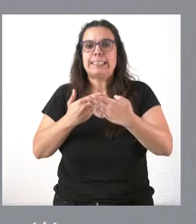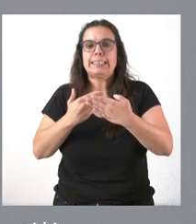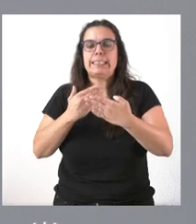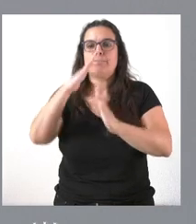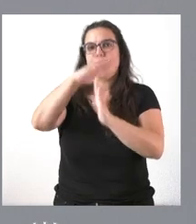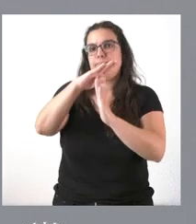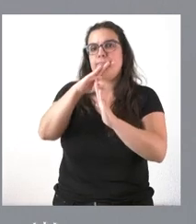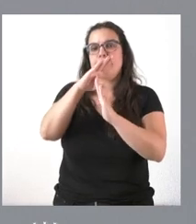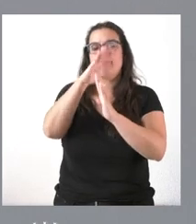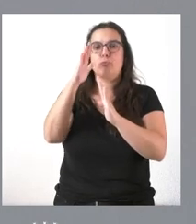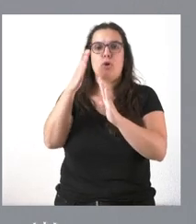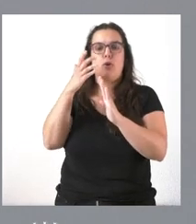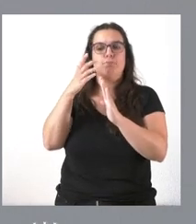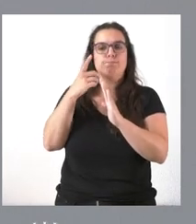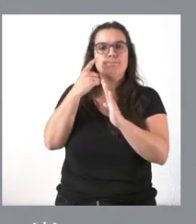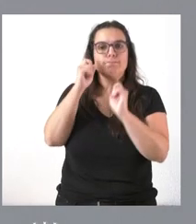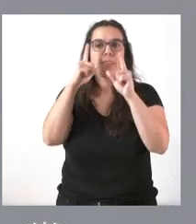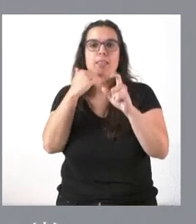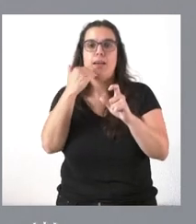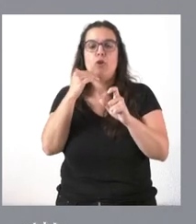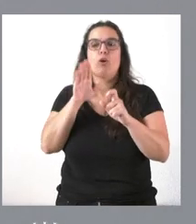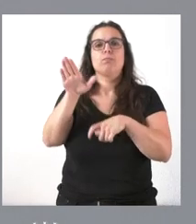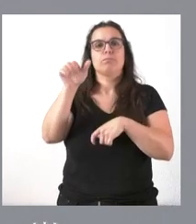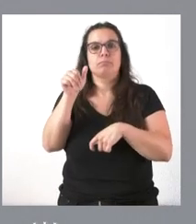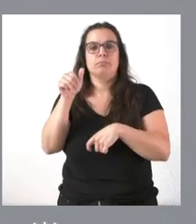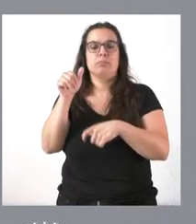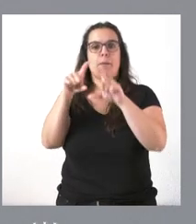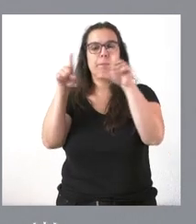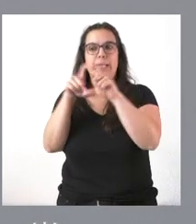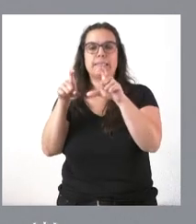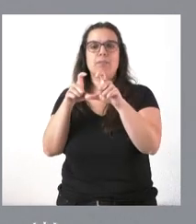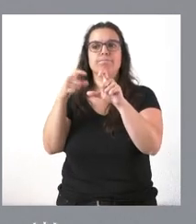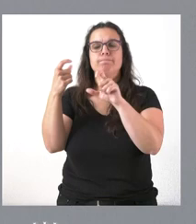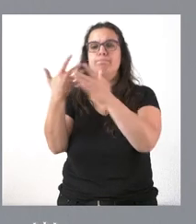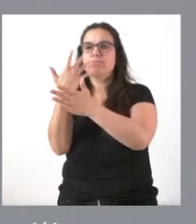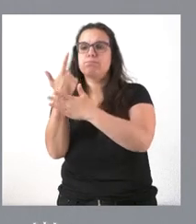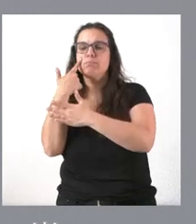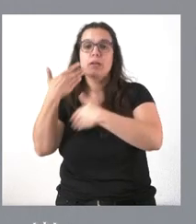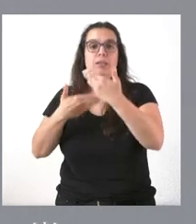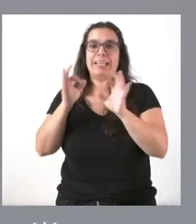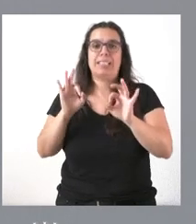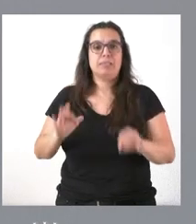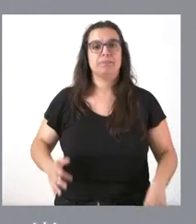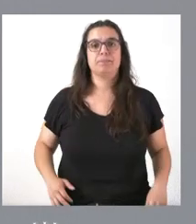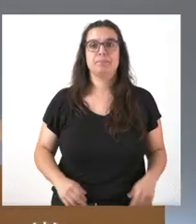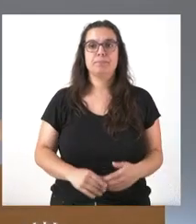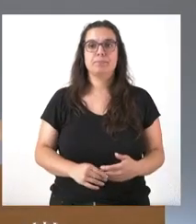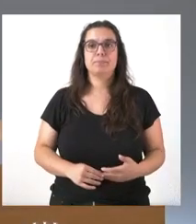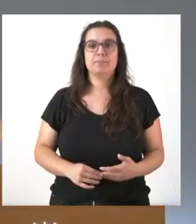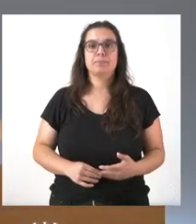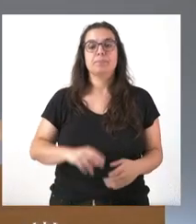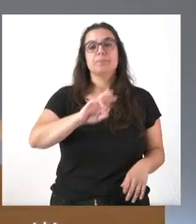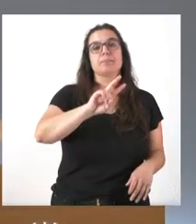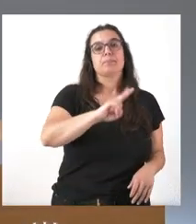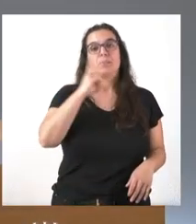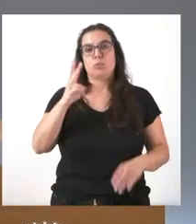a significar del procedimiento esa cuestión se ha requerido al promotor y eso es lo que se ha hecho y eso es lo que usted ha comentado y